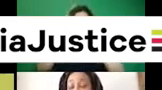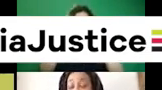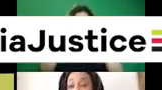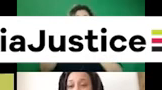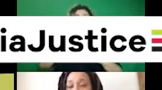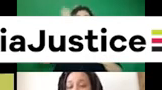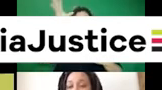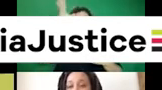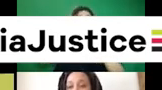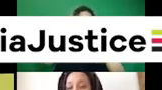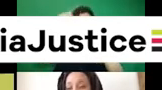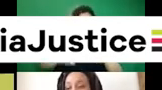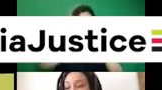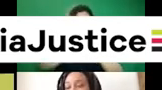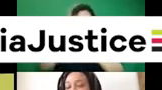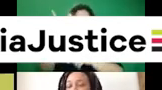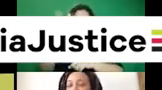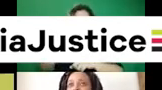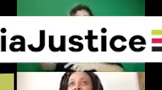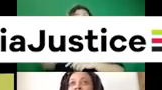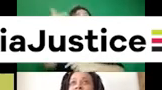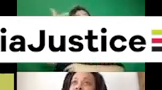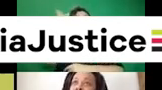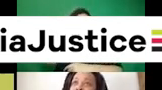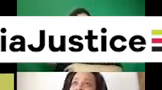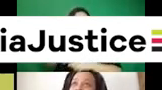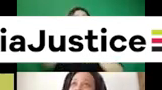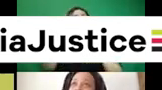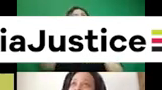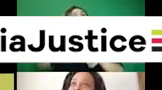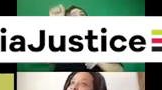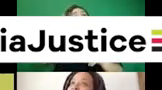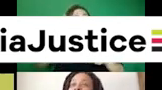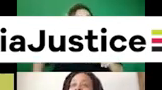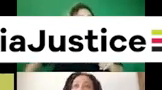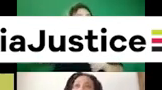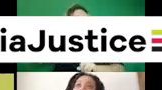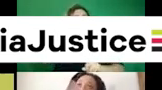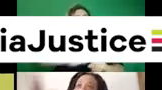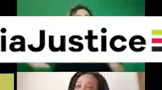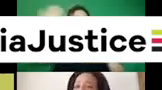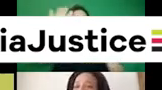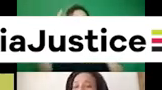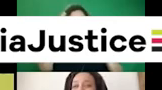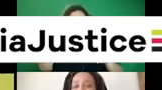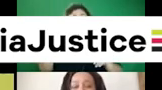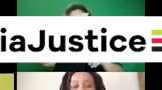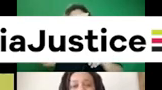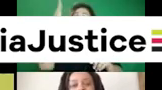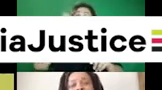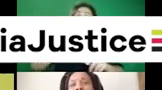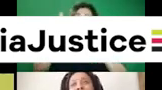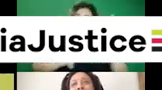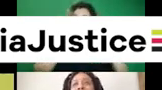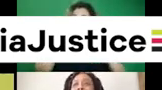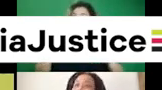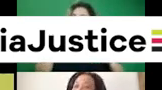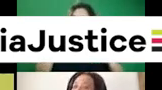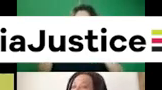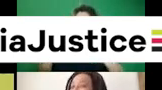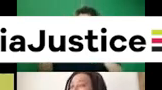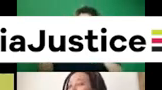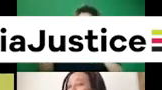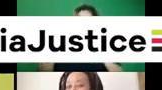absolutamente ambos de mis padres son del sur kentucky pero en el sur y en las